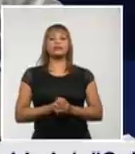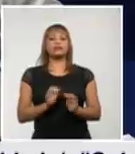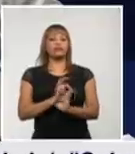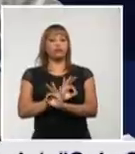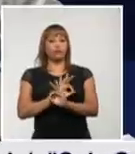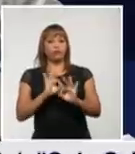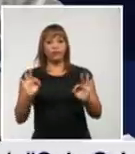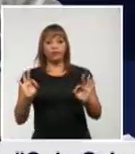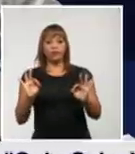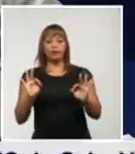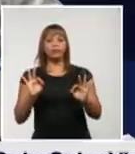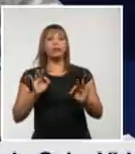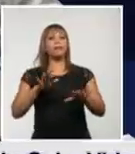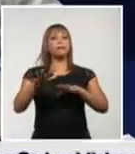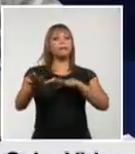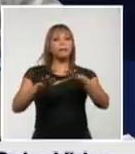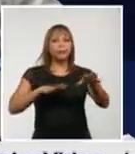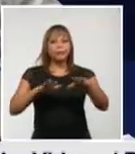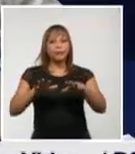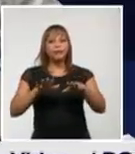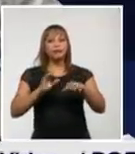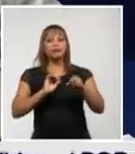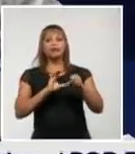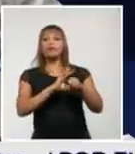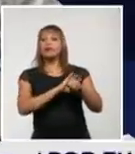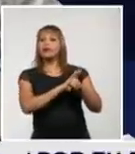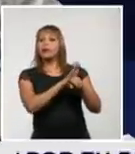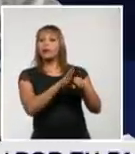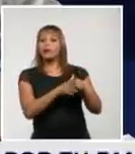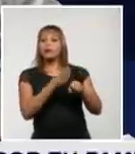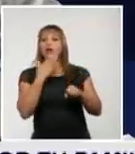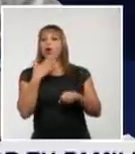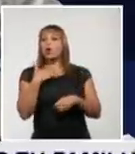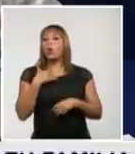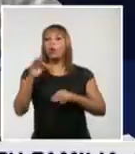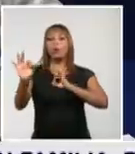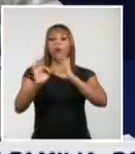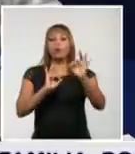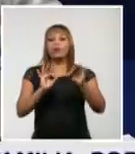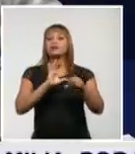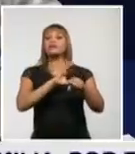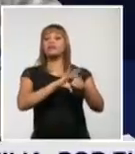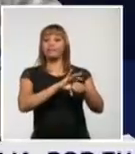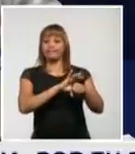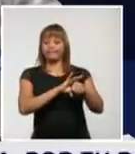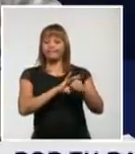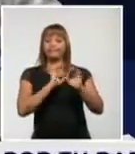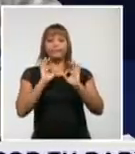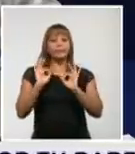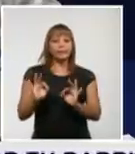y preparación de cómo protegerse de esta enfermedad y